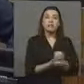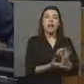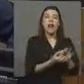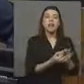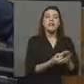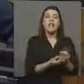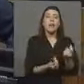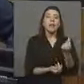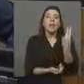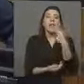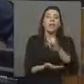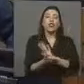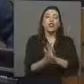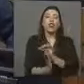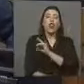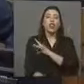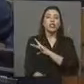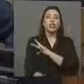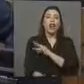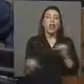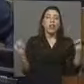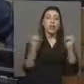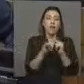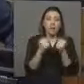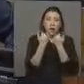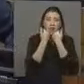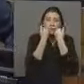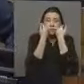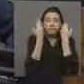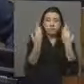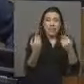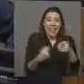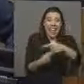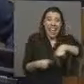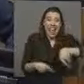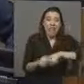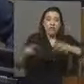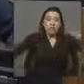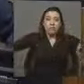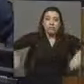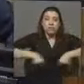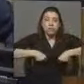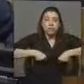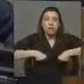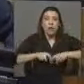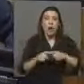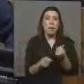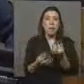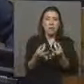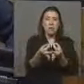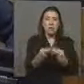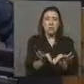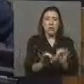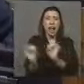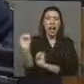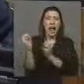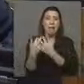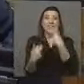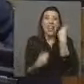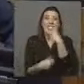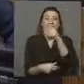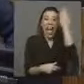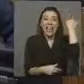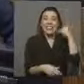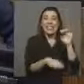los chilenos de manera escandalosa. Ellos mismos se apropiaron a precios de huevo de empresas del Estado.